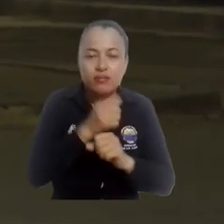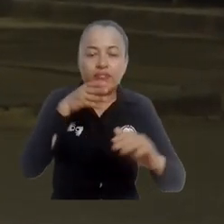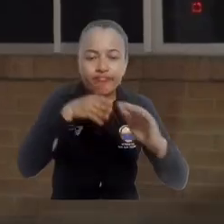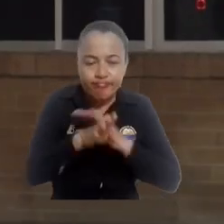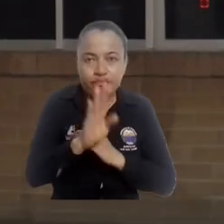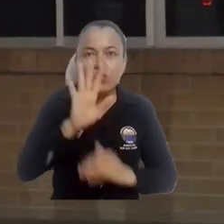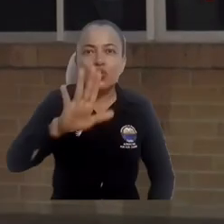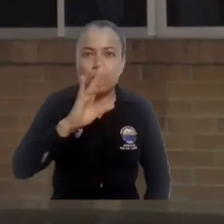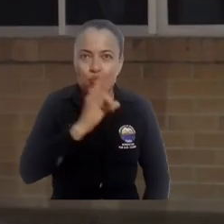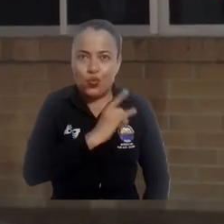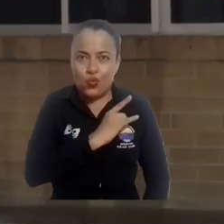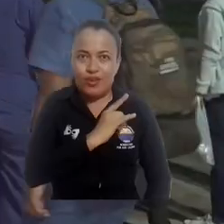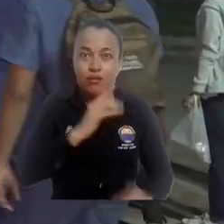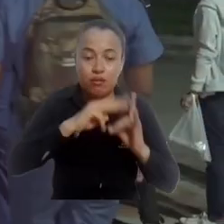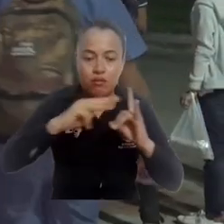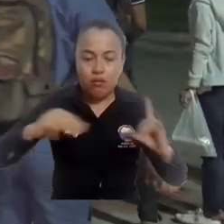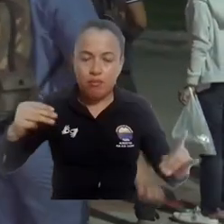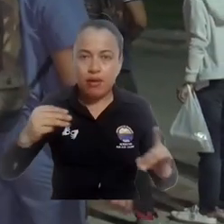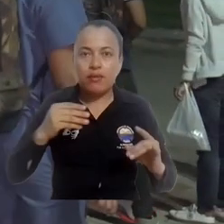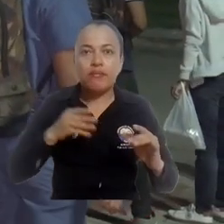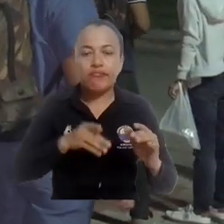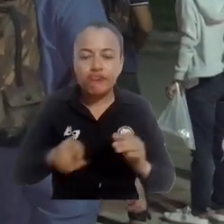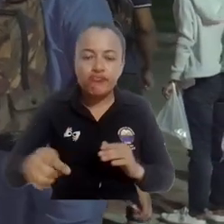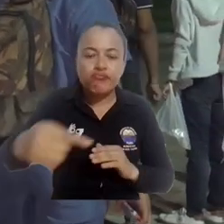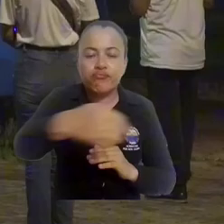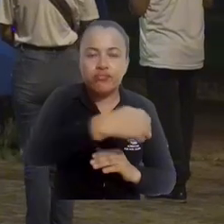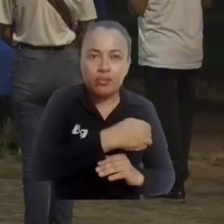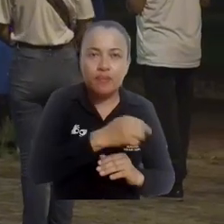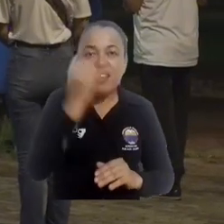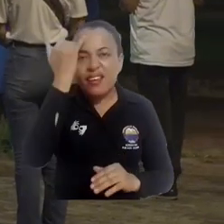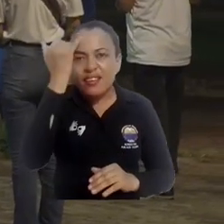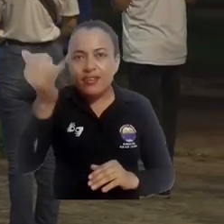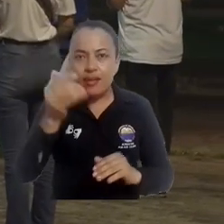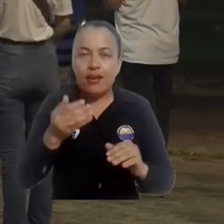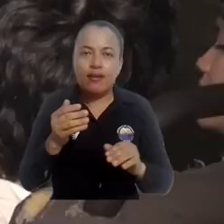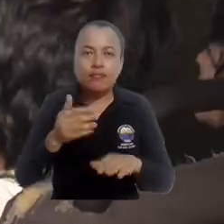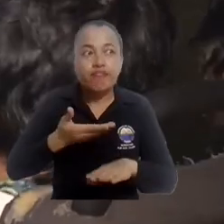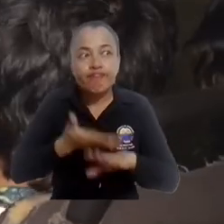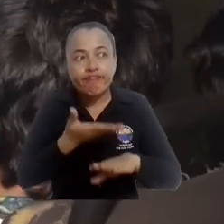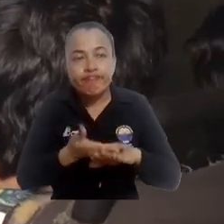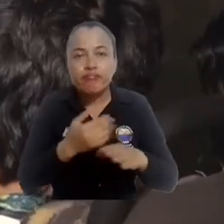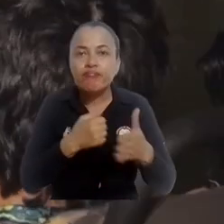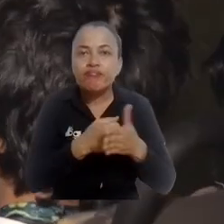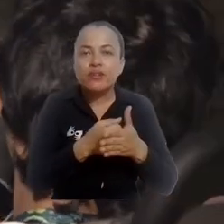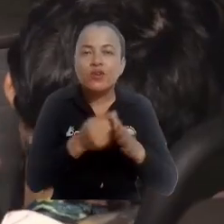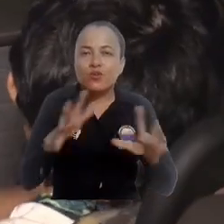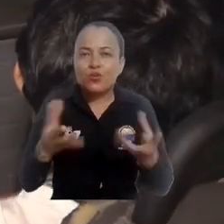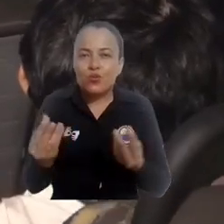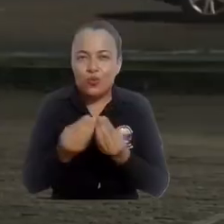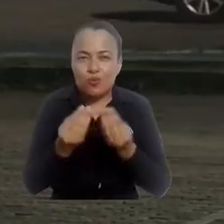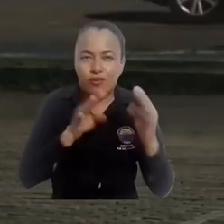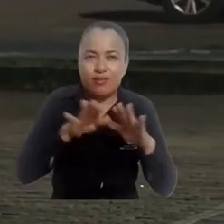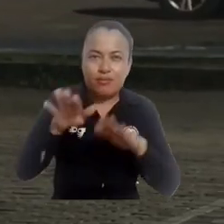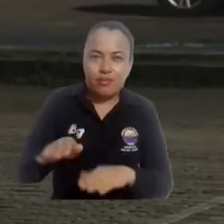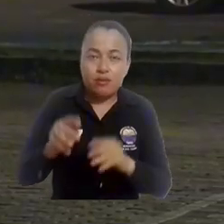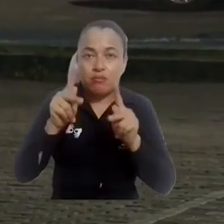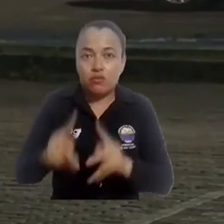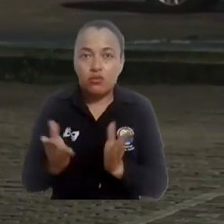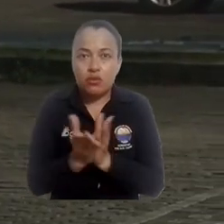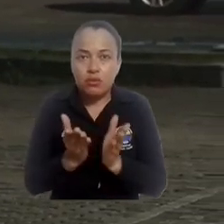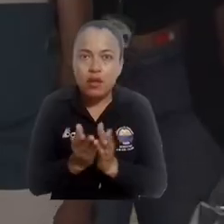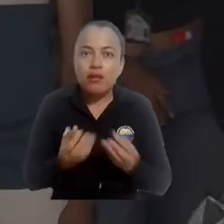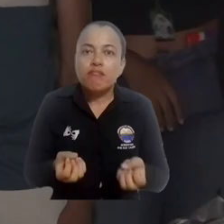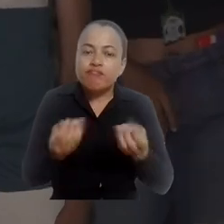las rutas nocturnas de buses ingresan al campus de la Universidad del Magdalena. Una iniciativa gestada desde la representación